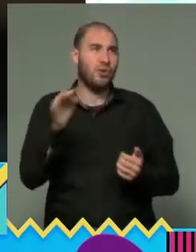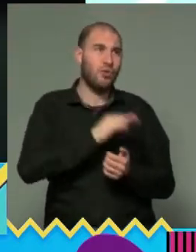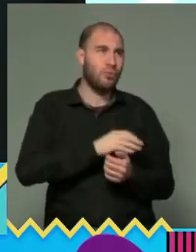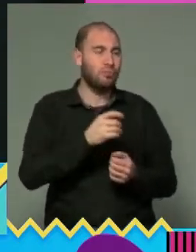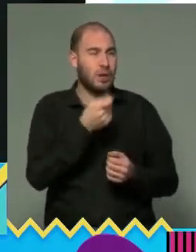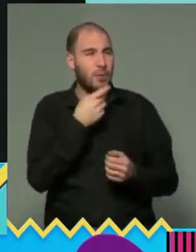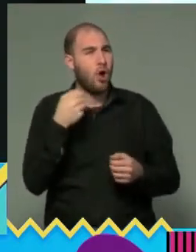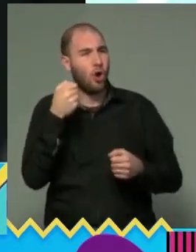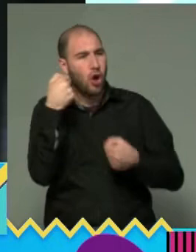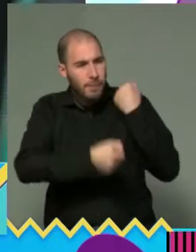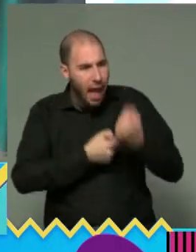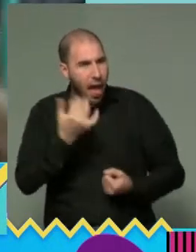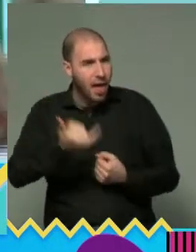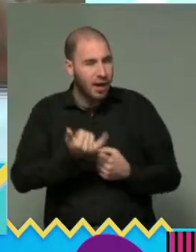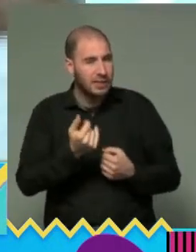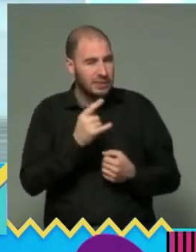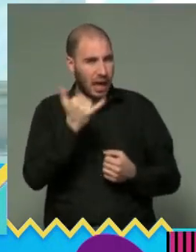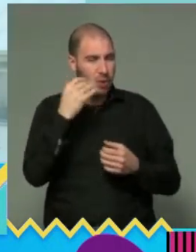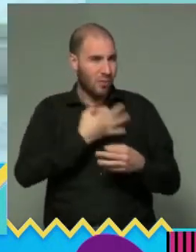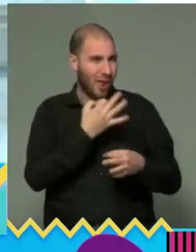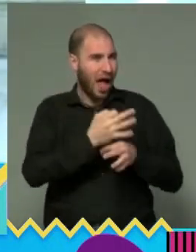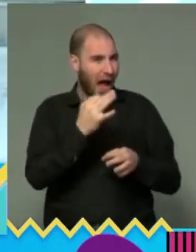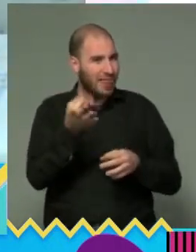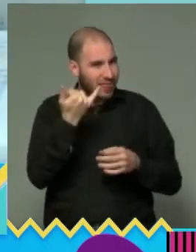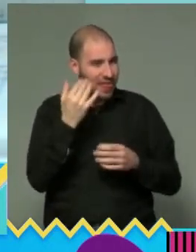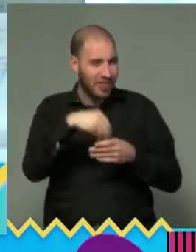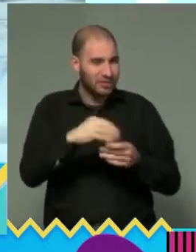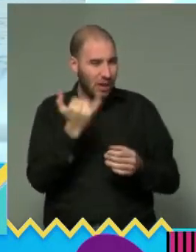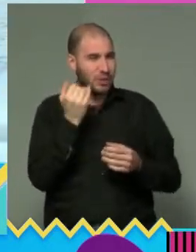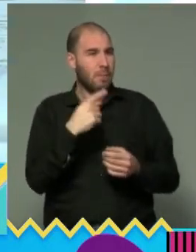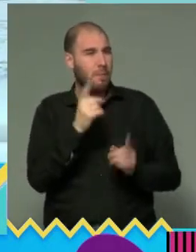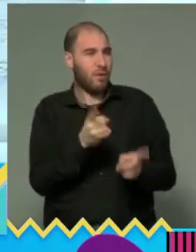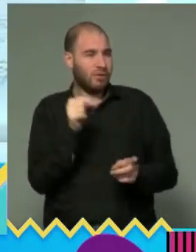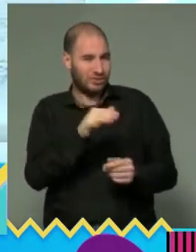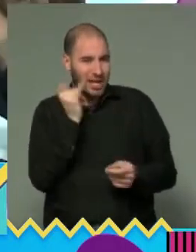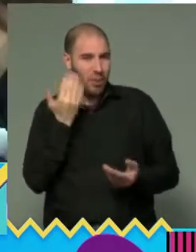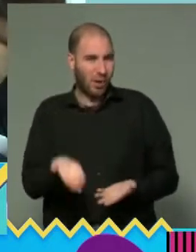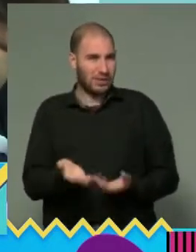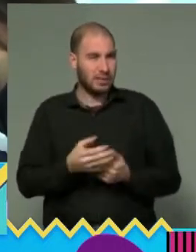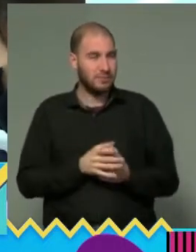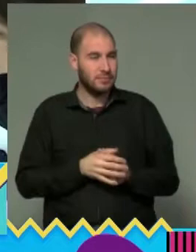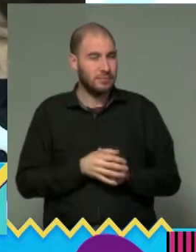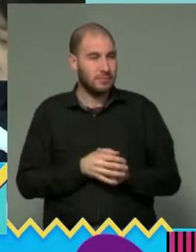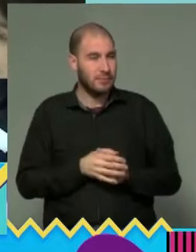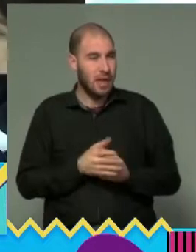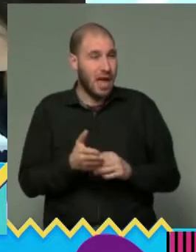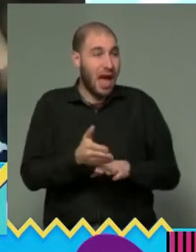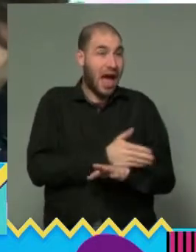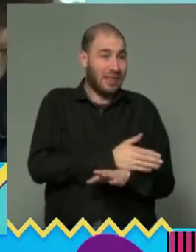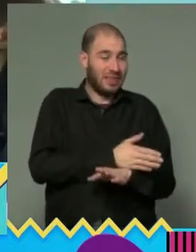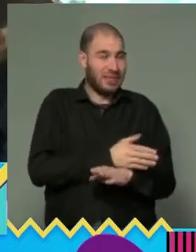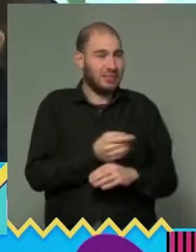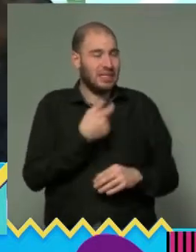llega golpeado, se percibe en la escuela. Es el docente el que lo ve. Lo previo, obviamente,